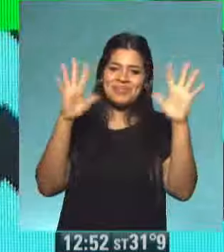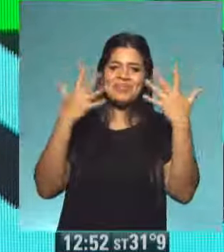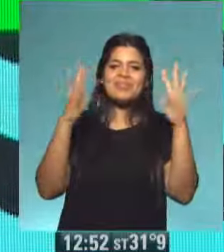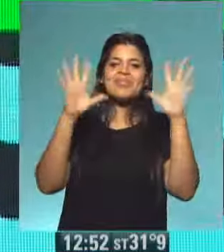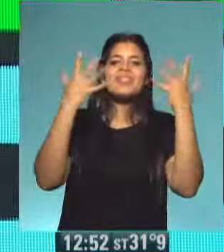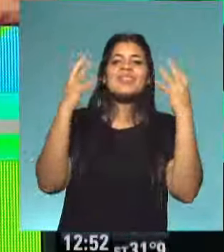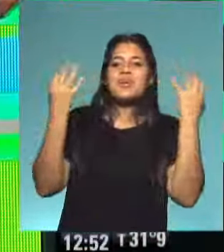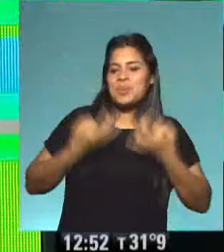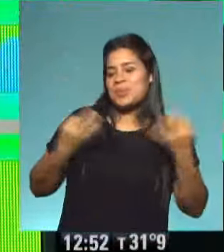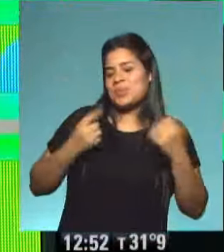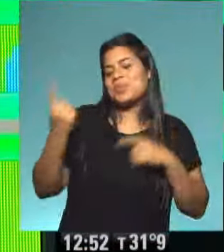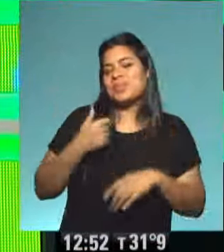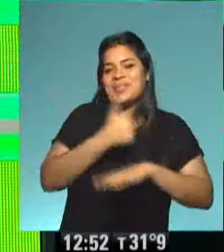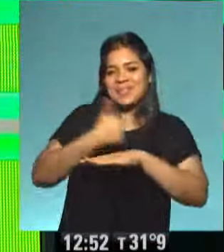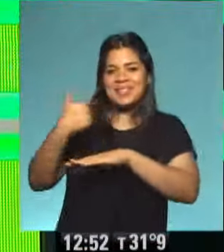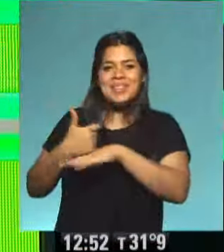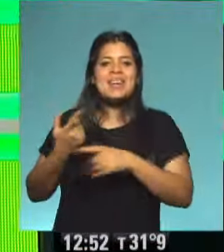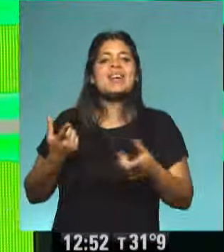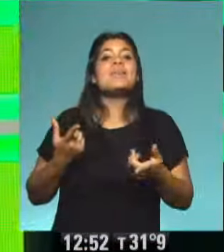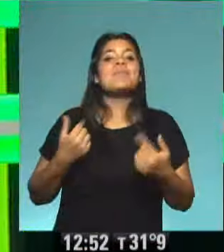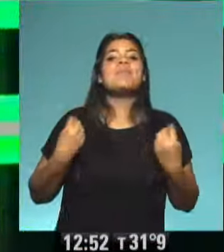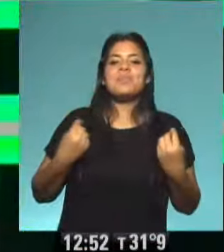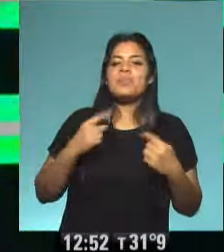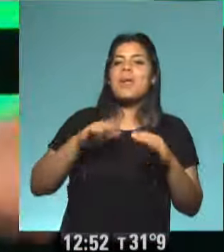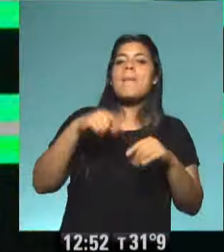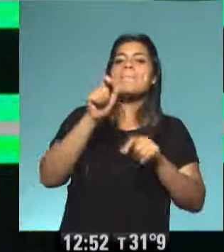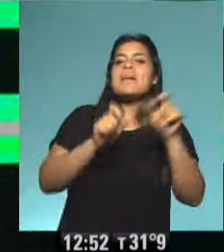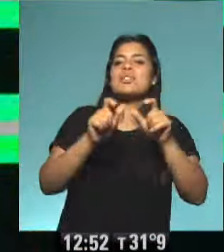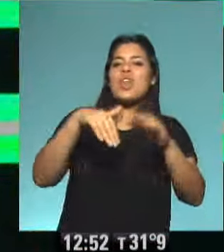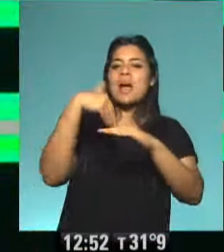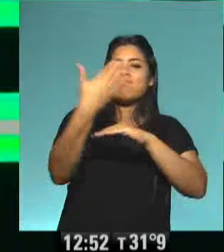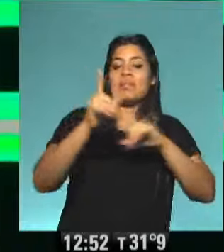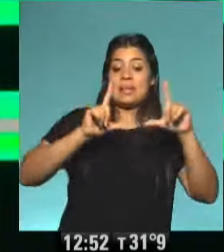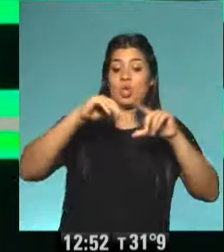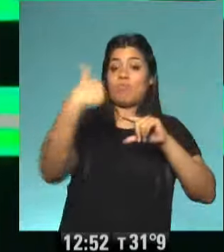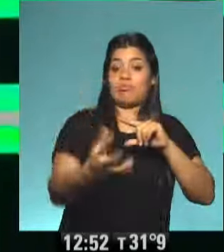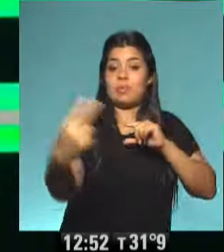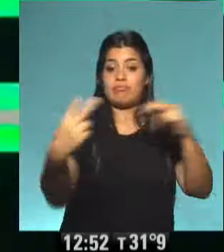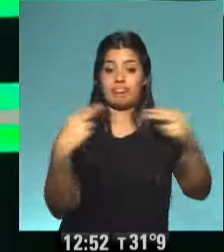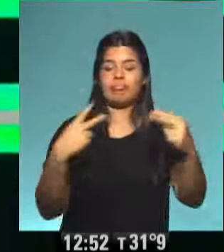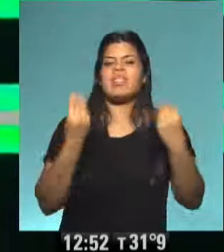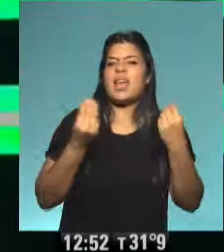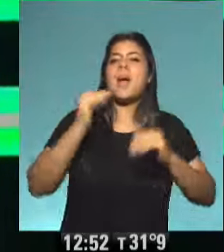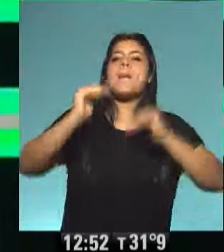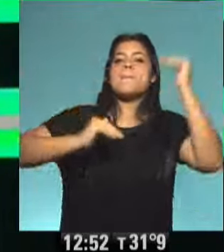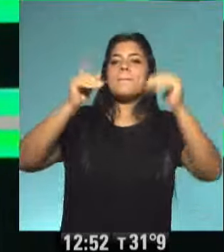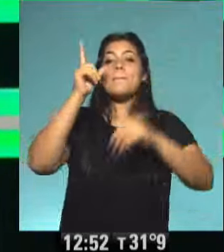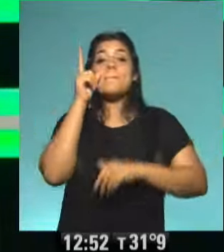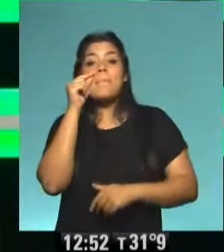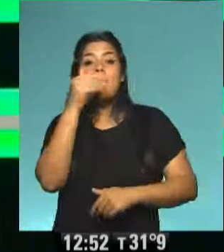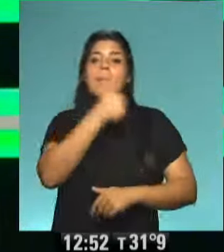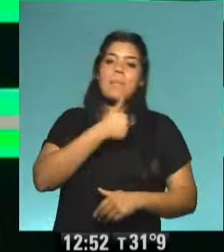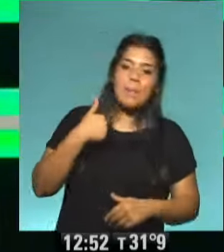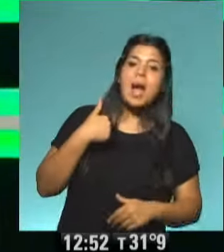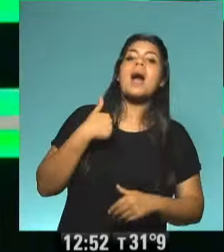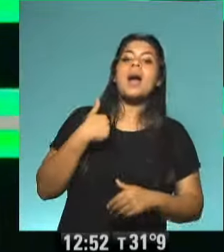Nosotros estamos acá, Pablo, sí, de este lado. Pero sí, del otro lado hay un montón de personas, de padres, madres, docentes, chicos